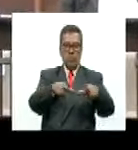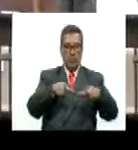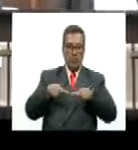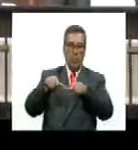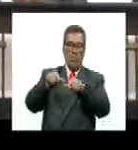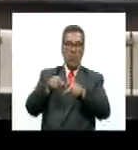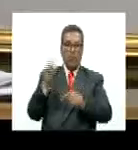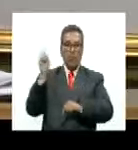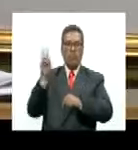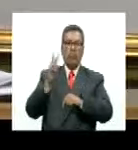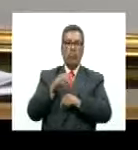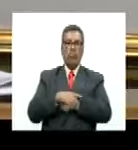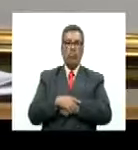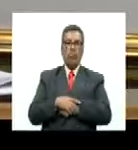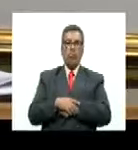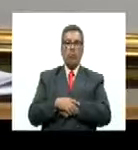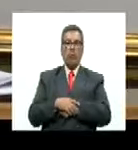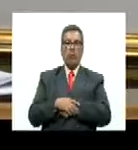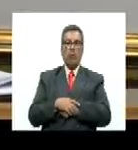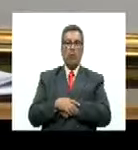tierra venezolana.